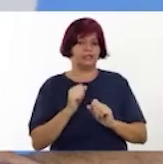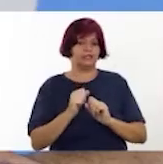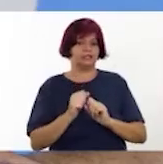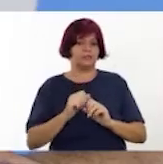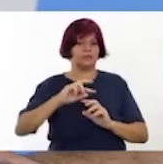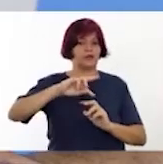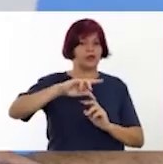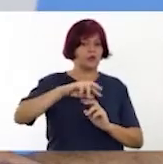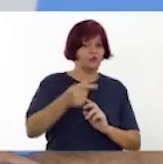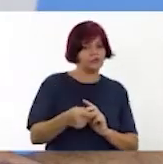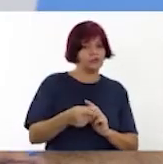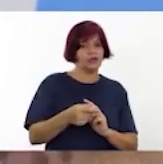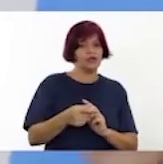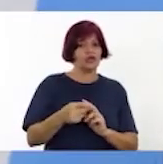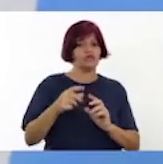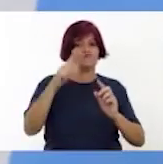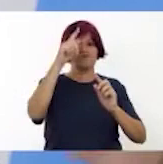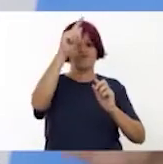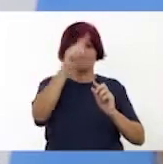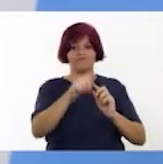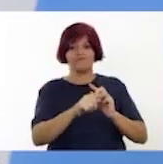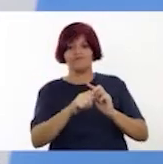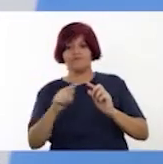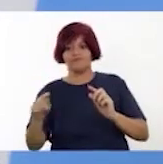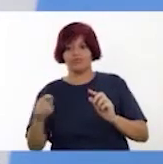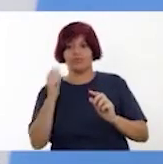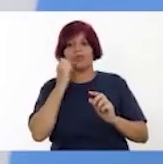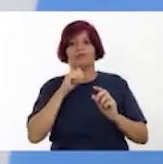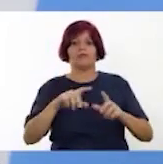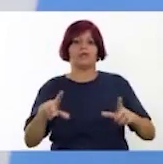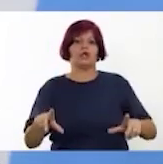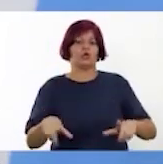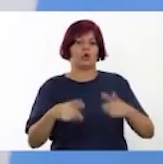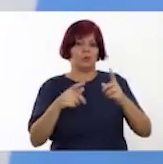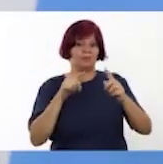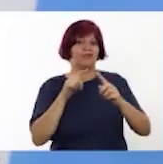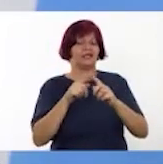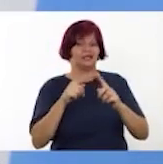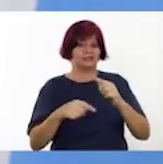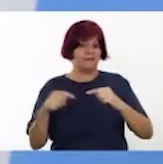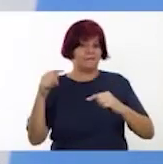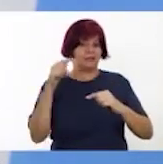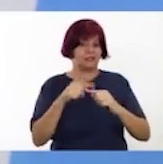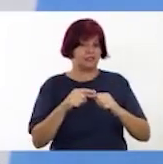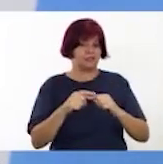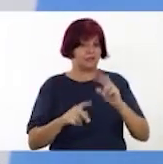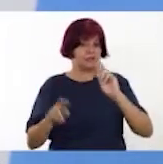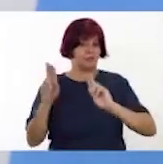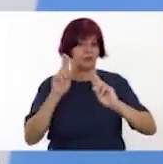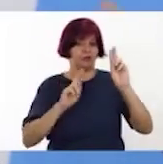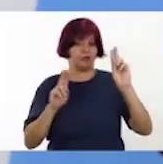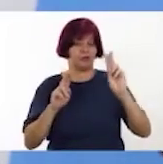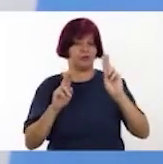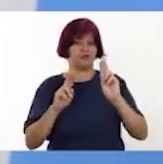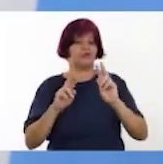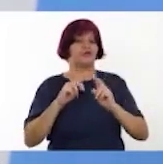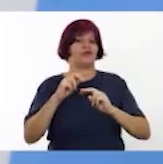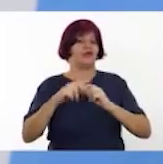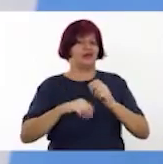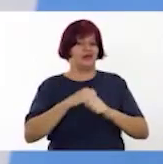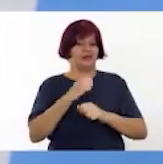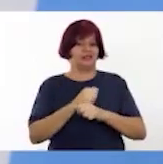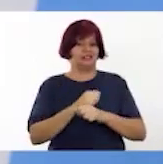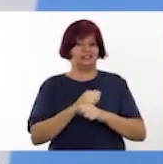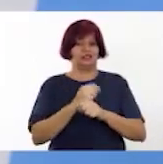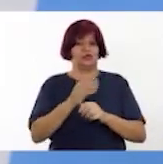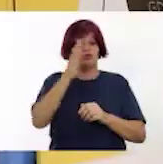al ser inversa, sus gráficas también cumplen el principio, ¿de acuerdo? De que al realizar